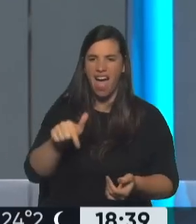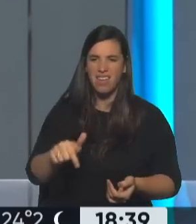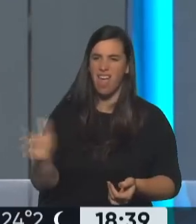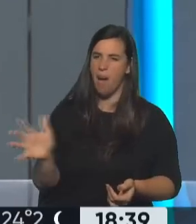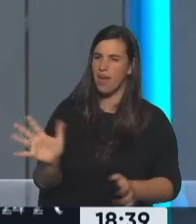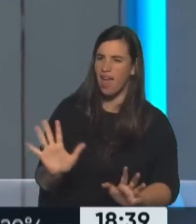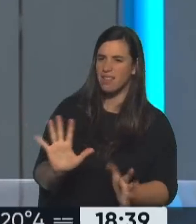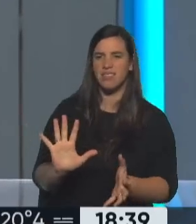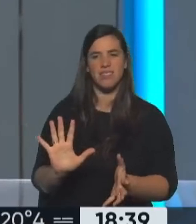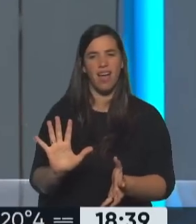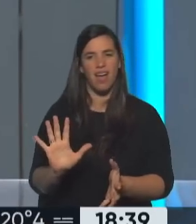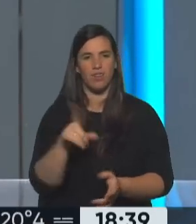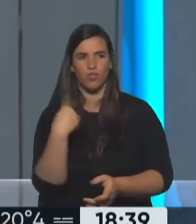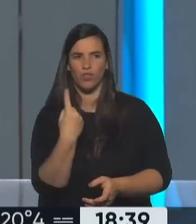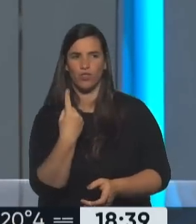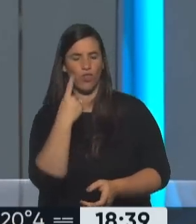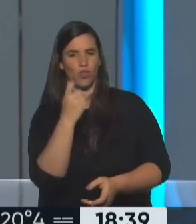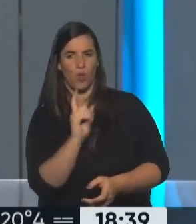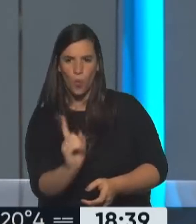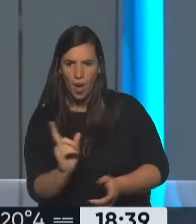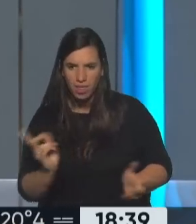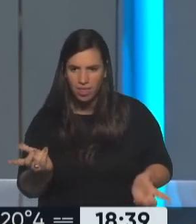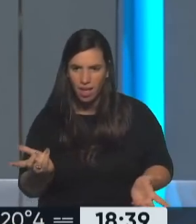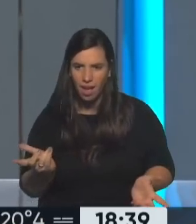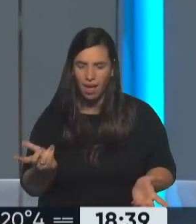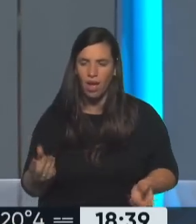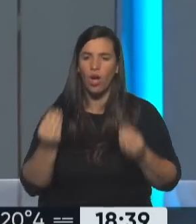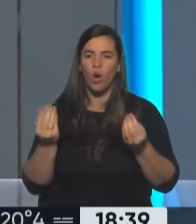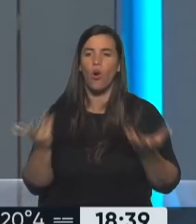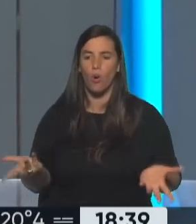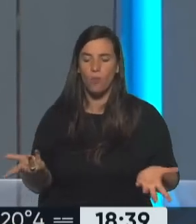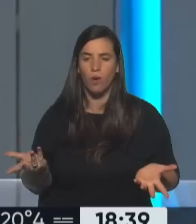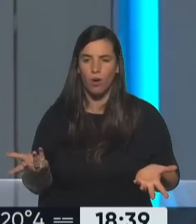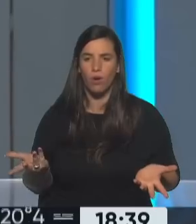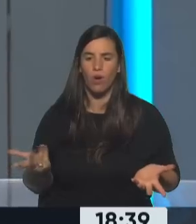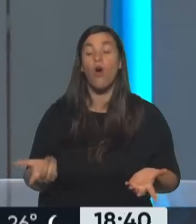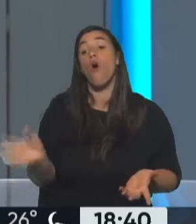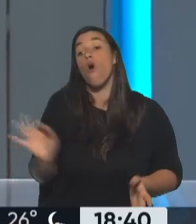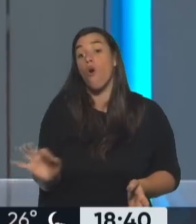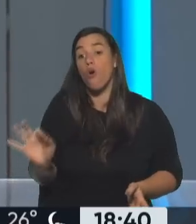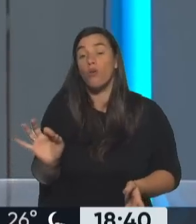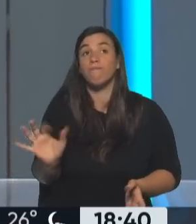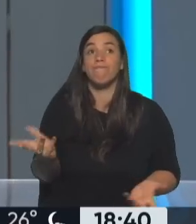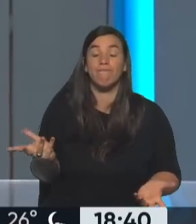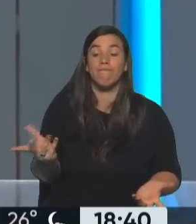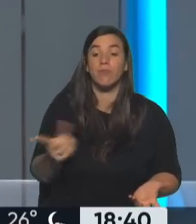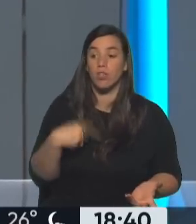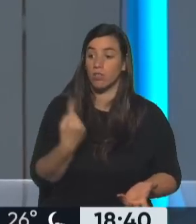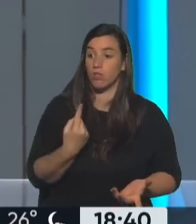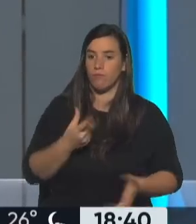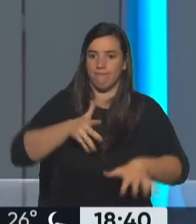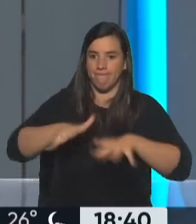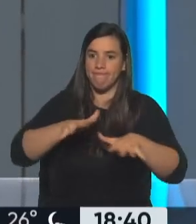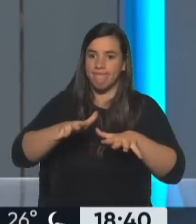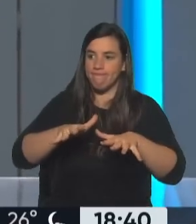en su momento para decir, ¿cómo me saco de encima esto? O por el contrario, estoy haciendo cosas que van a fortalecer cada vez más aquellos que tienen la